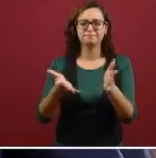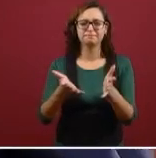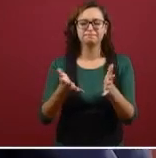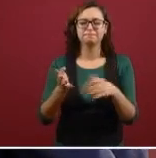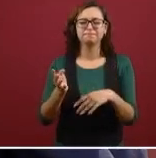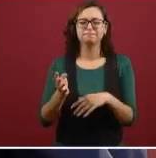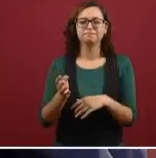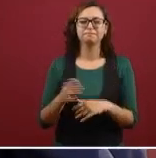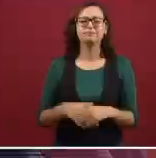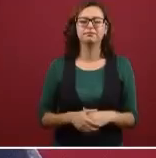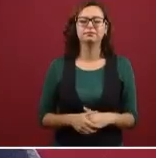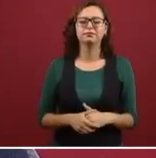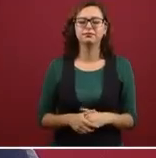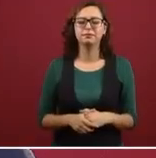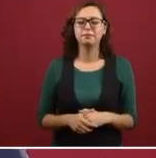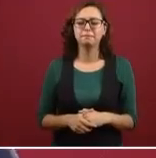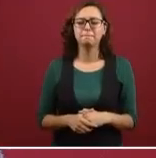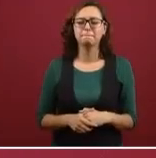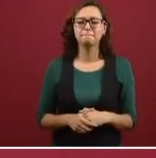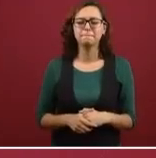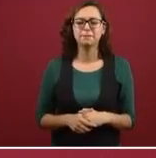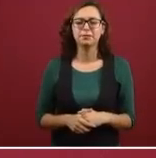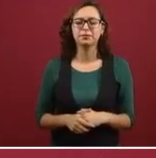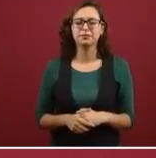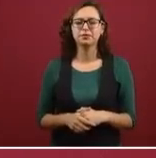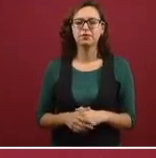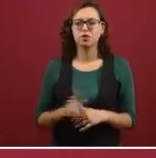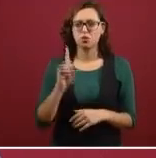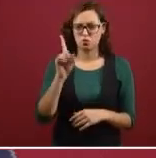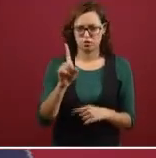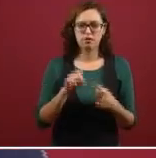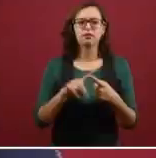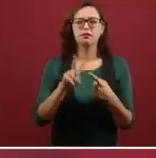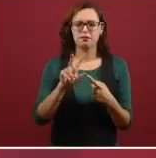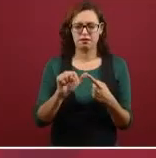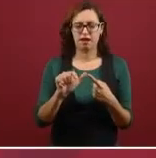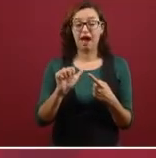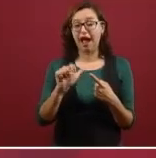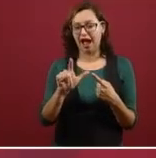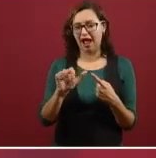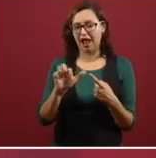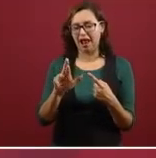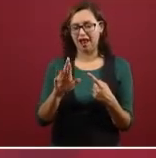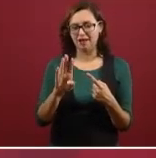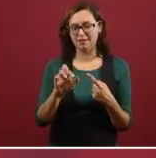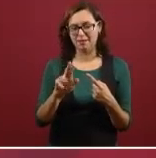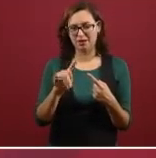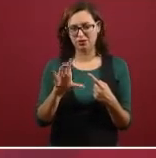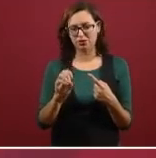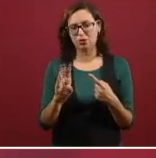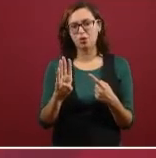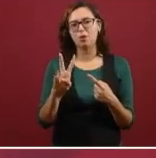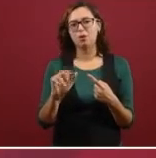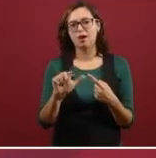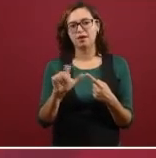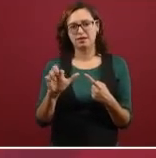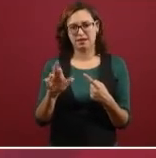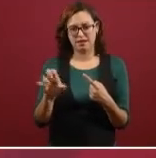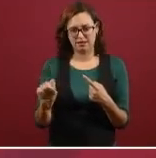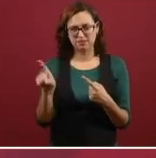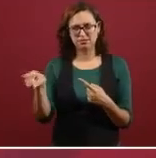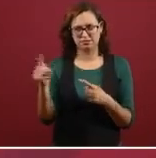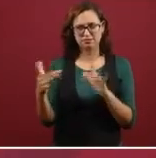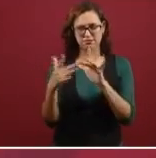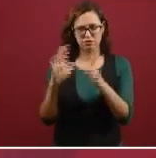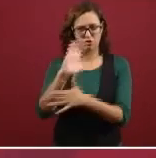Una de ellas es la de Alberto Valleres y son de las pocas empresas